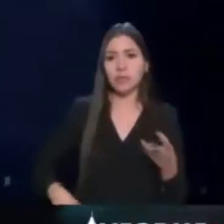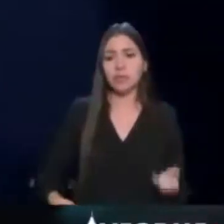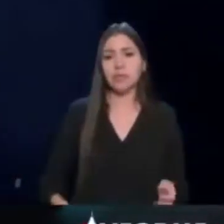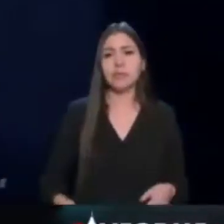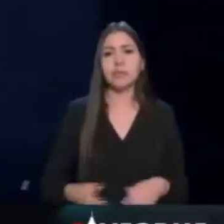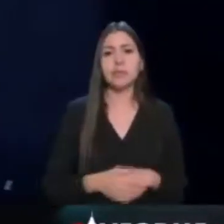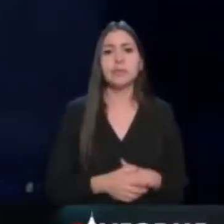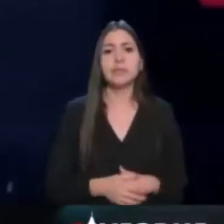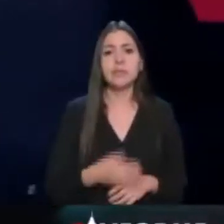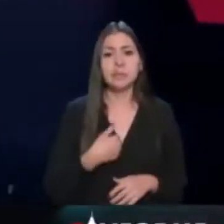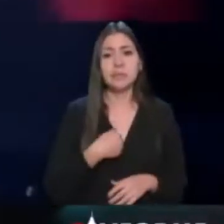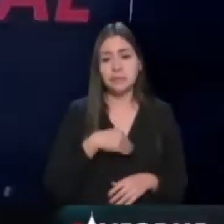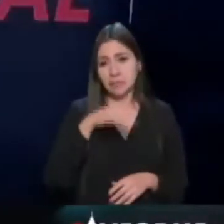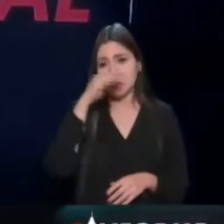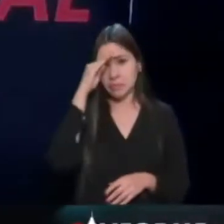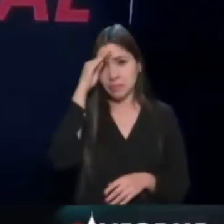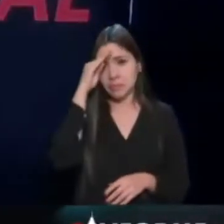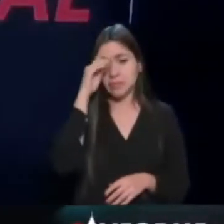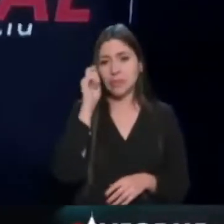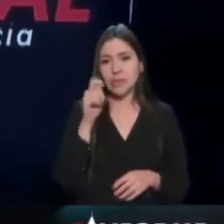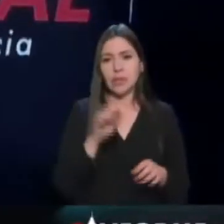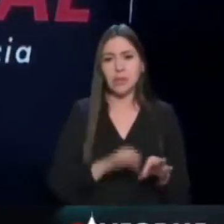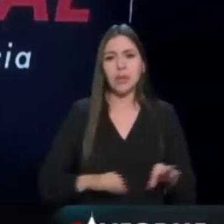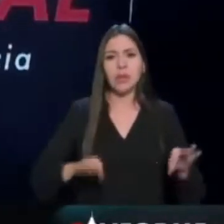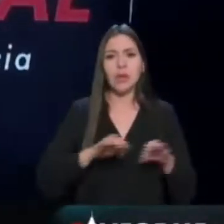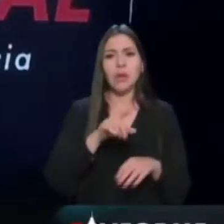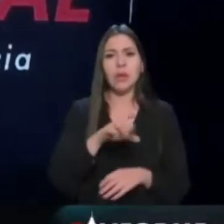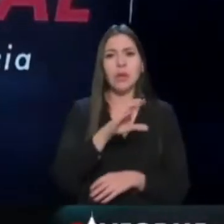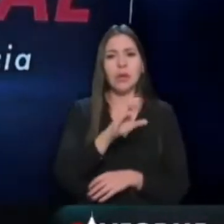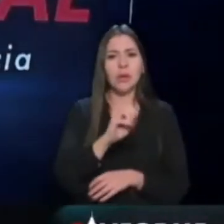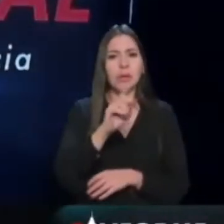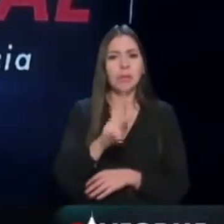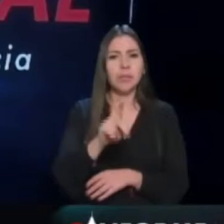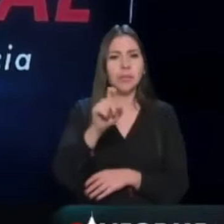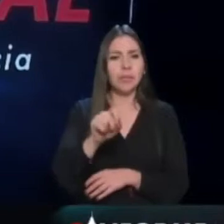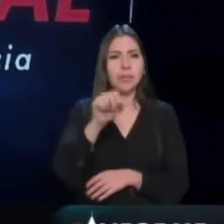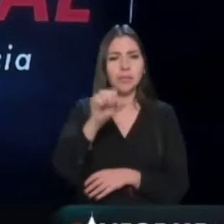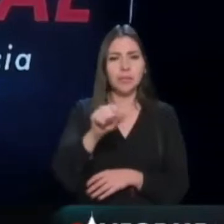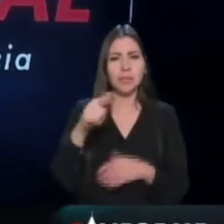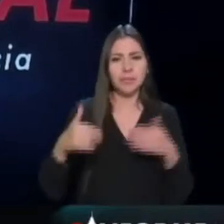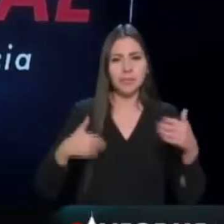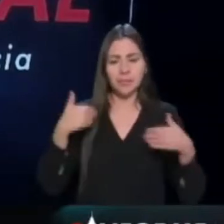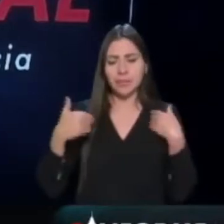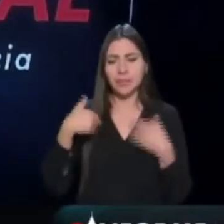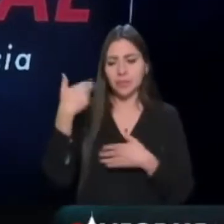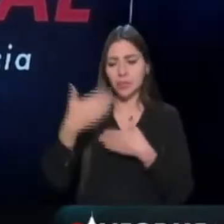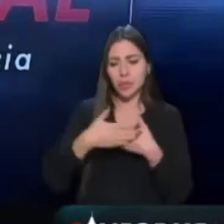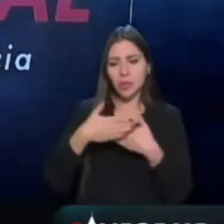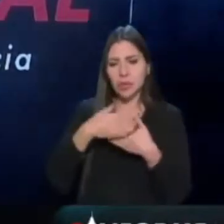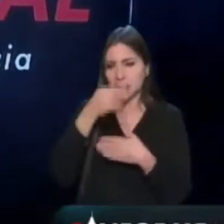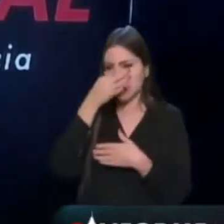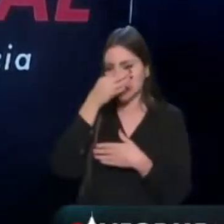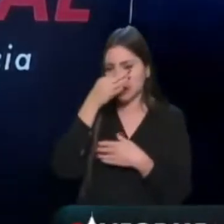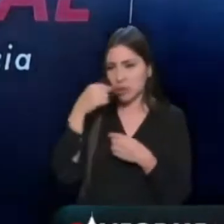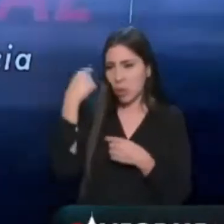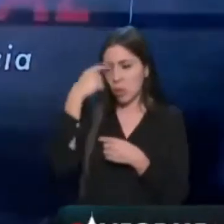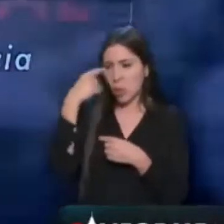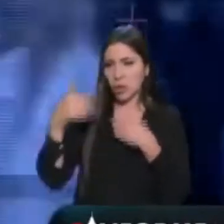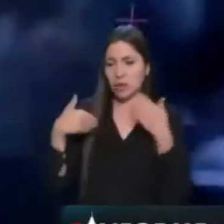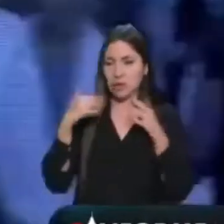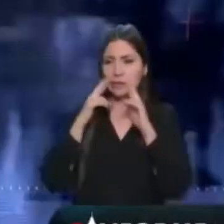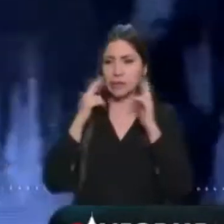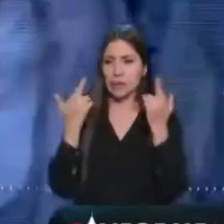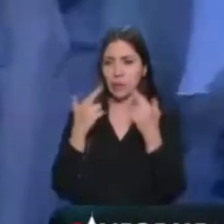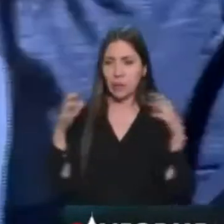me parece la importancia de la COP26, que como decían ustedes, se celebrará en unas horas, es que se tiene que apostar